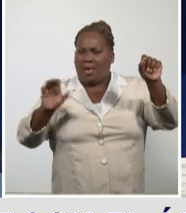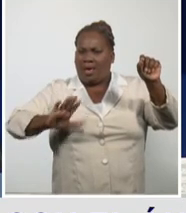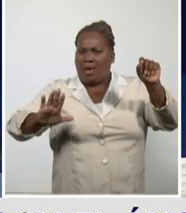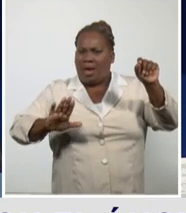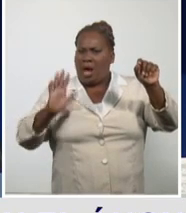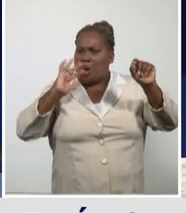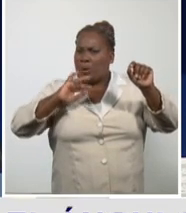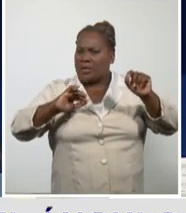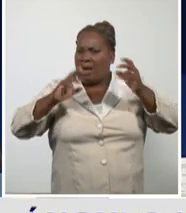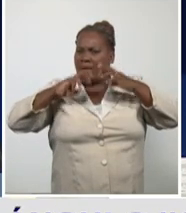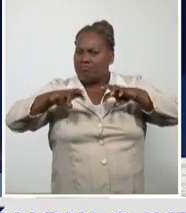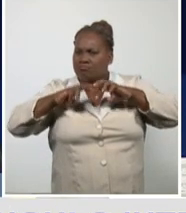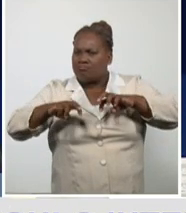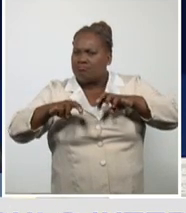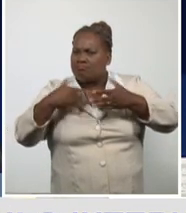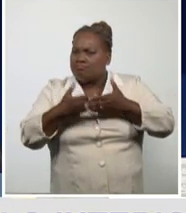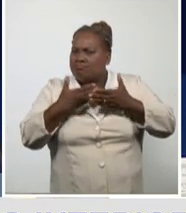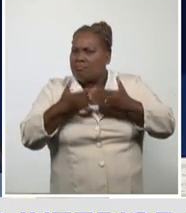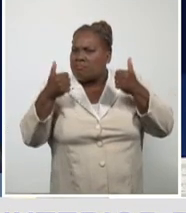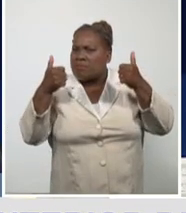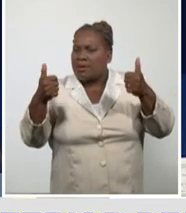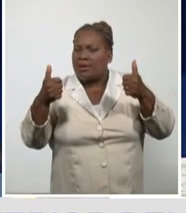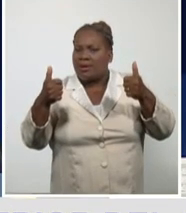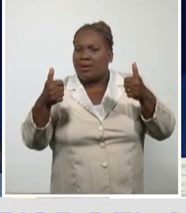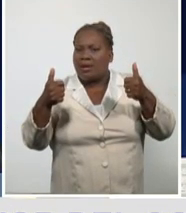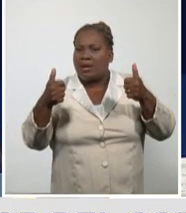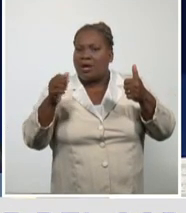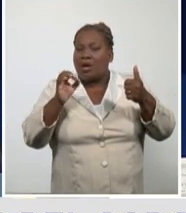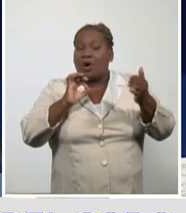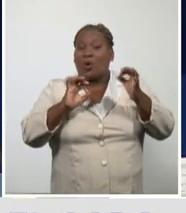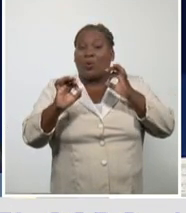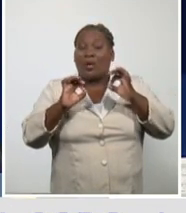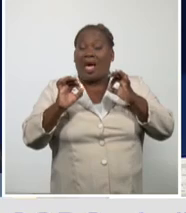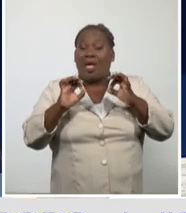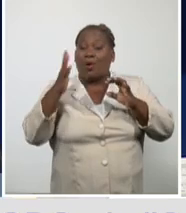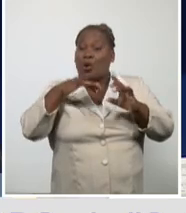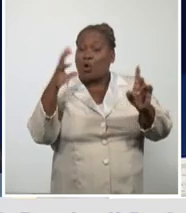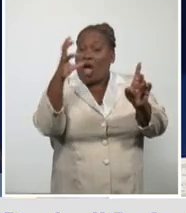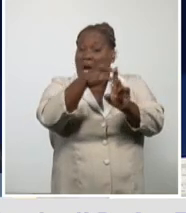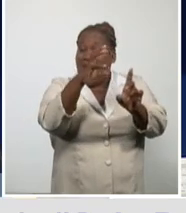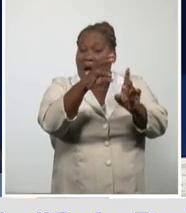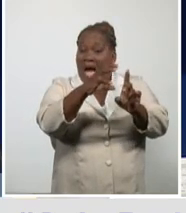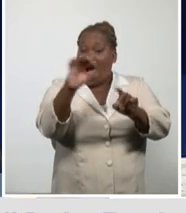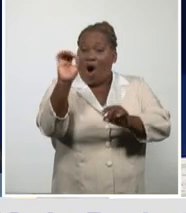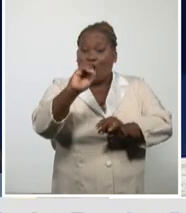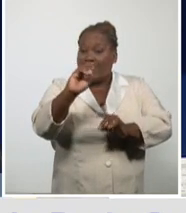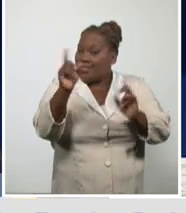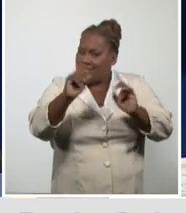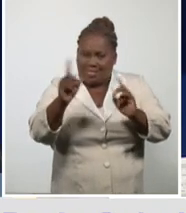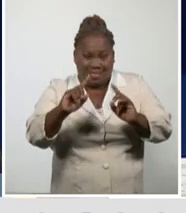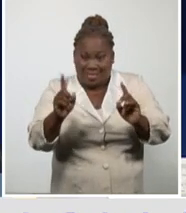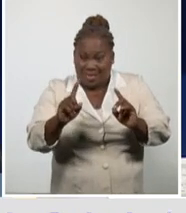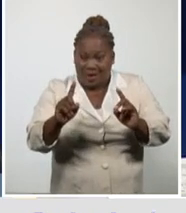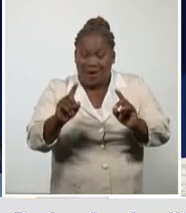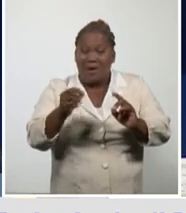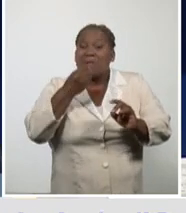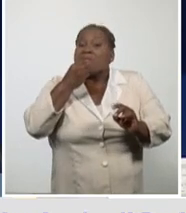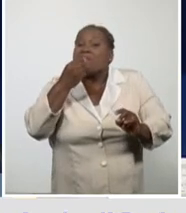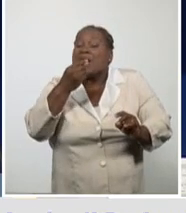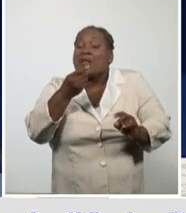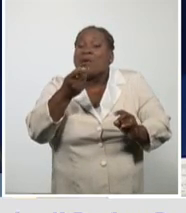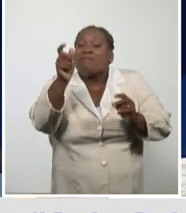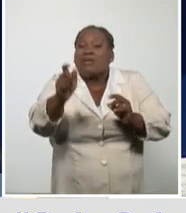bien? Y cuidado con echarle a las orientales. No los están buscando bien y por eso tienen